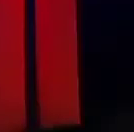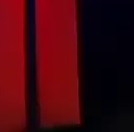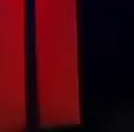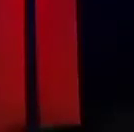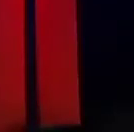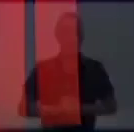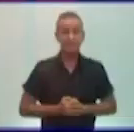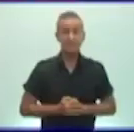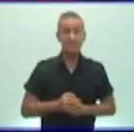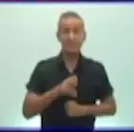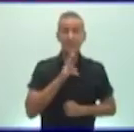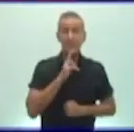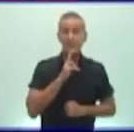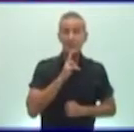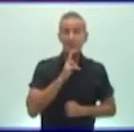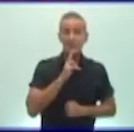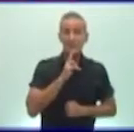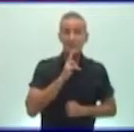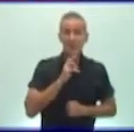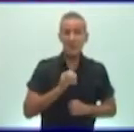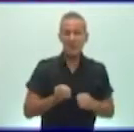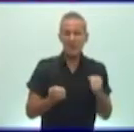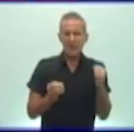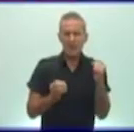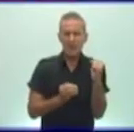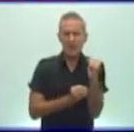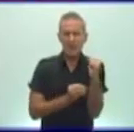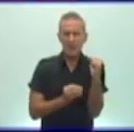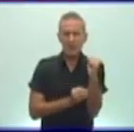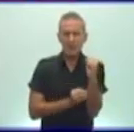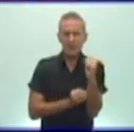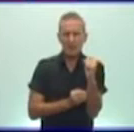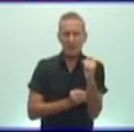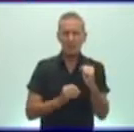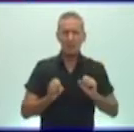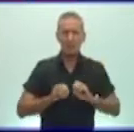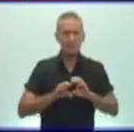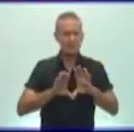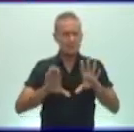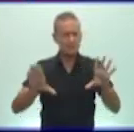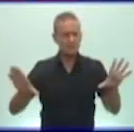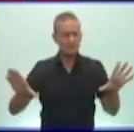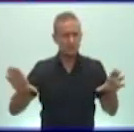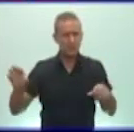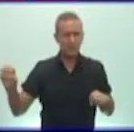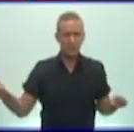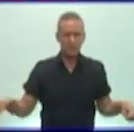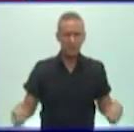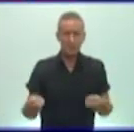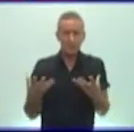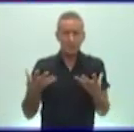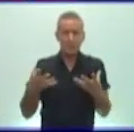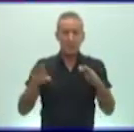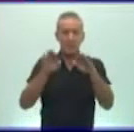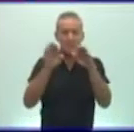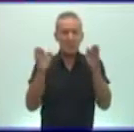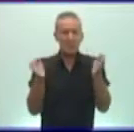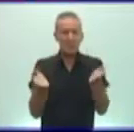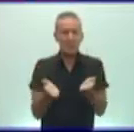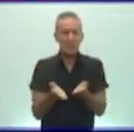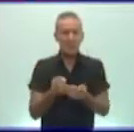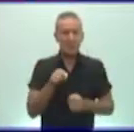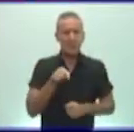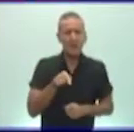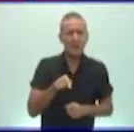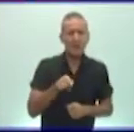El agua es la fuerza motriz de la naturaleza. Si hay magia en el planeta, está contenida en el